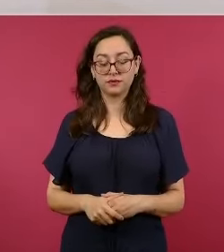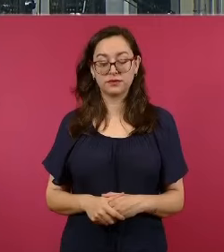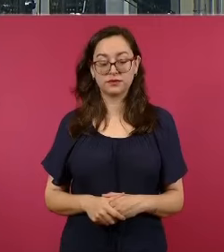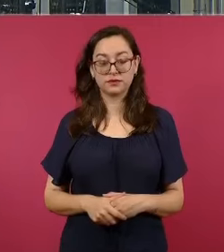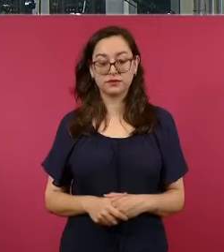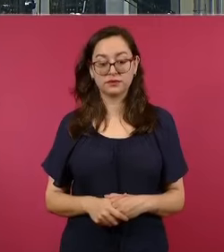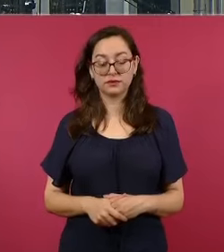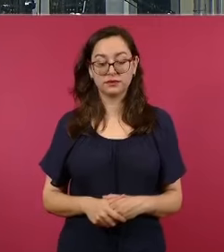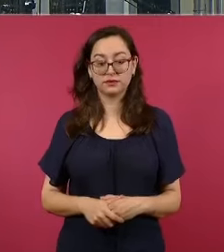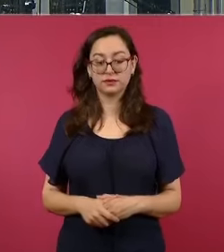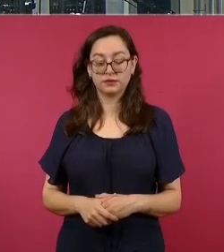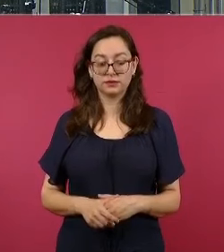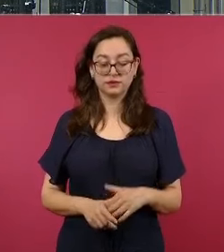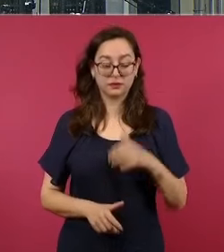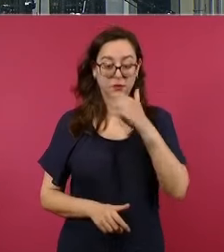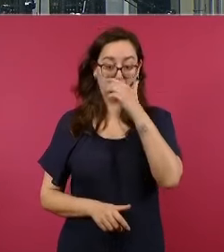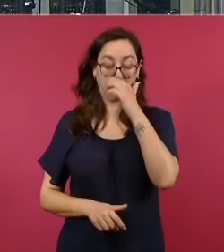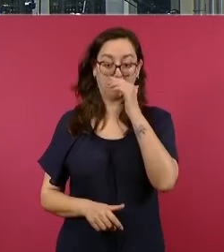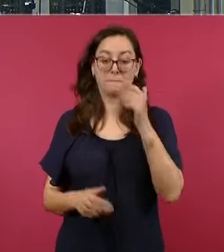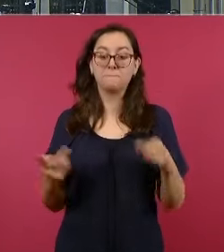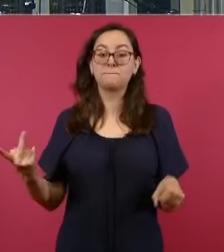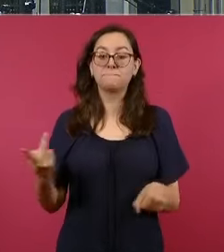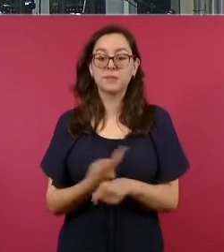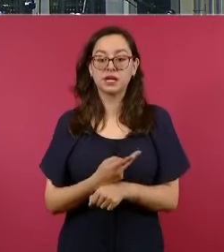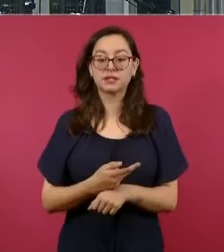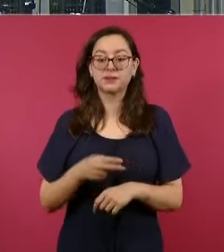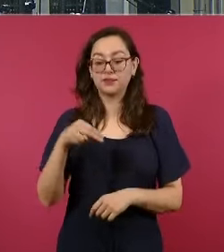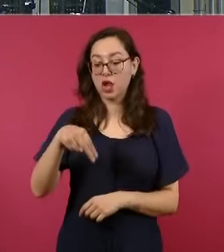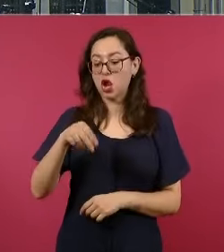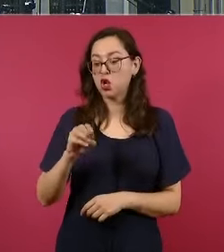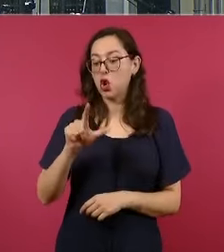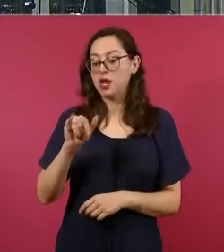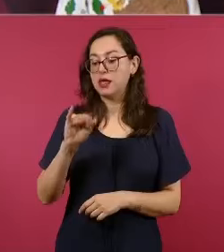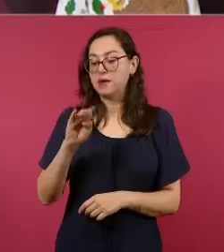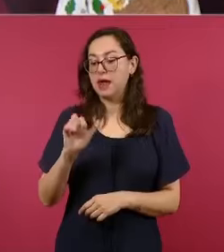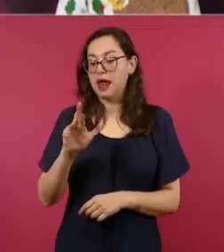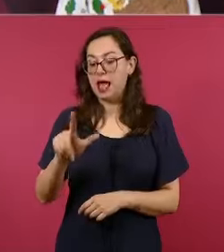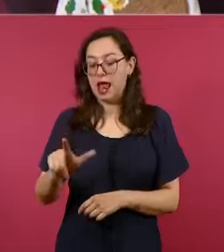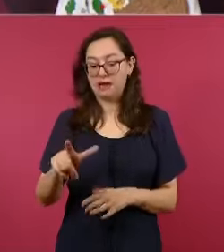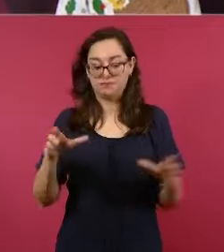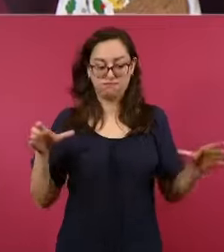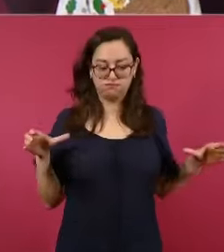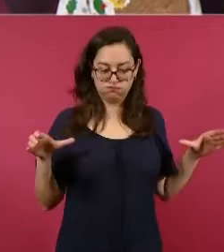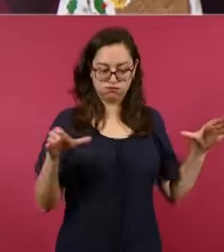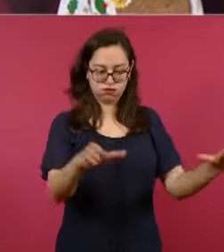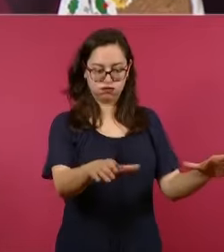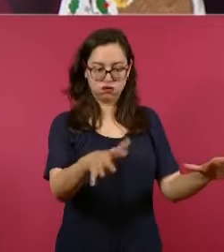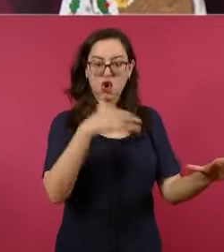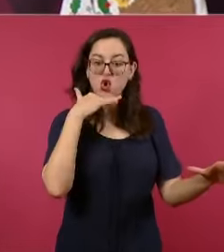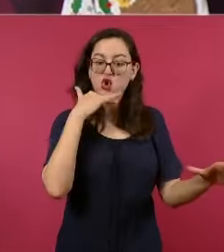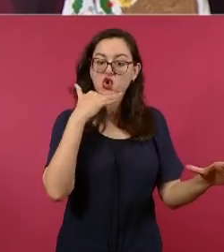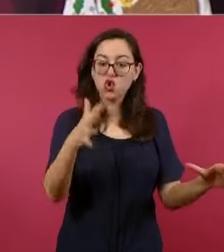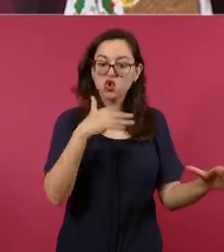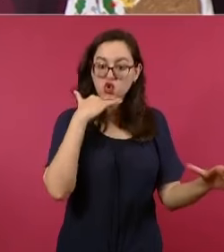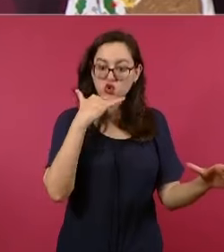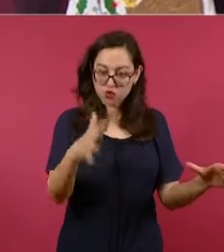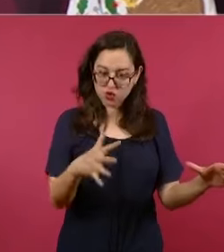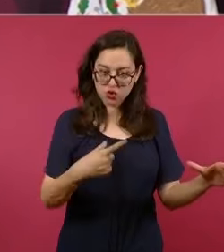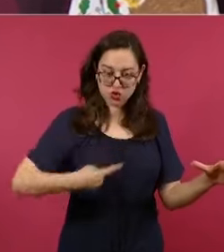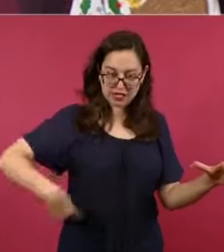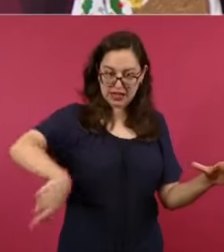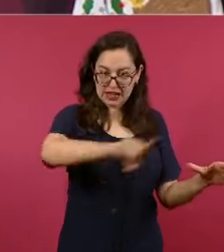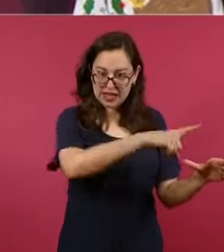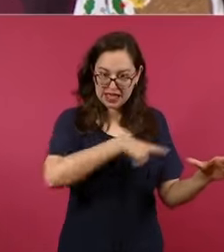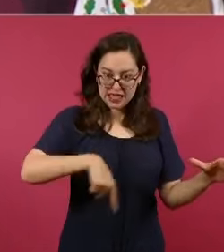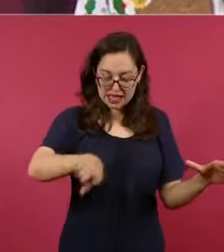los tecnócratas corruptos neoliberales por eso apuestan a